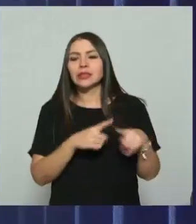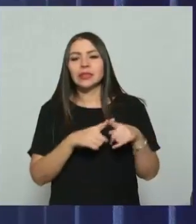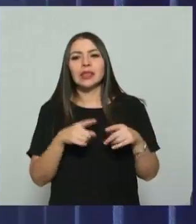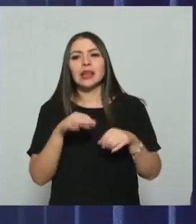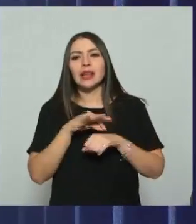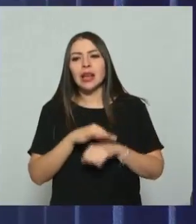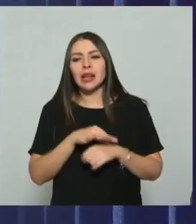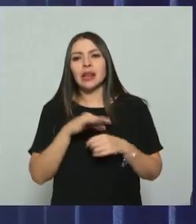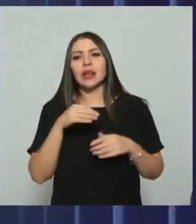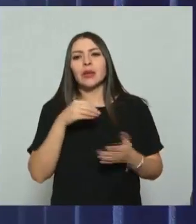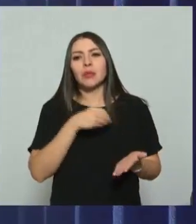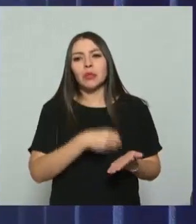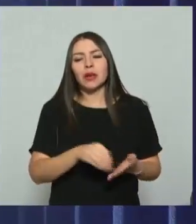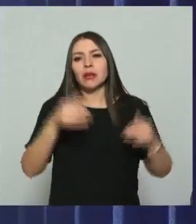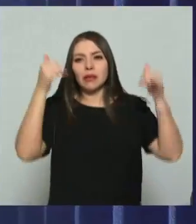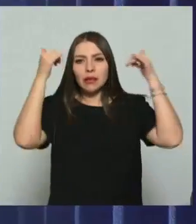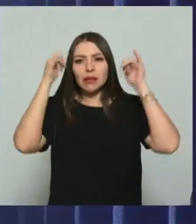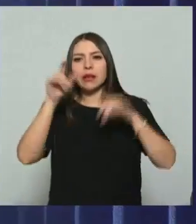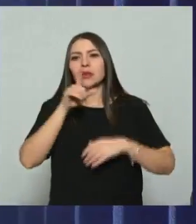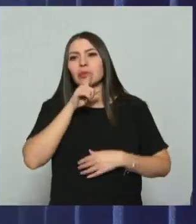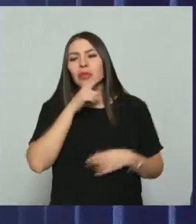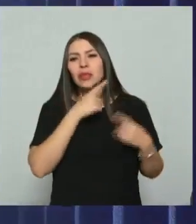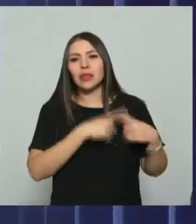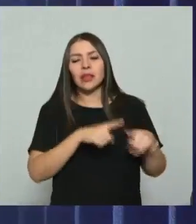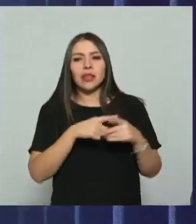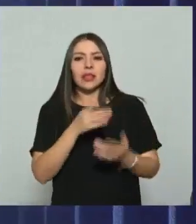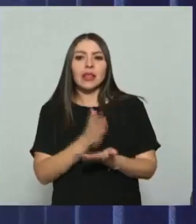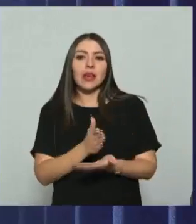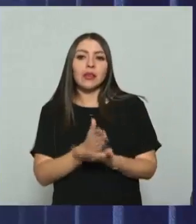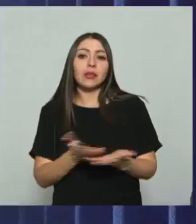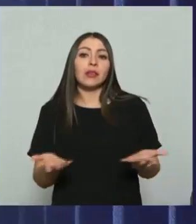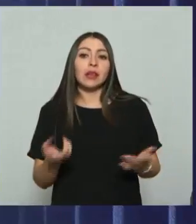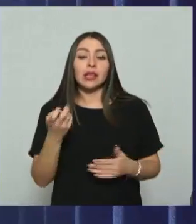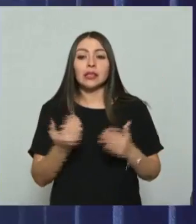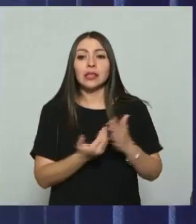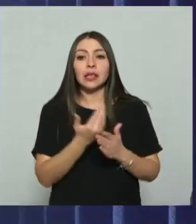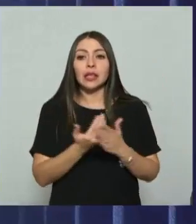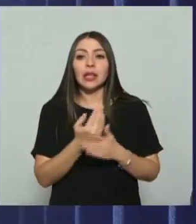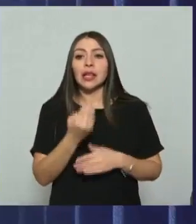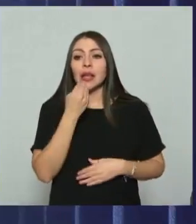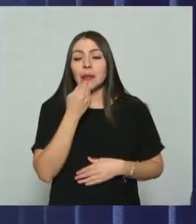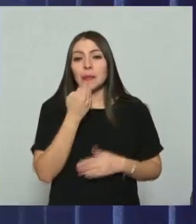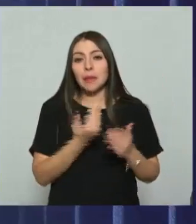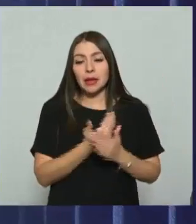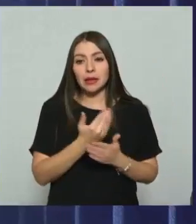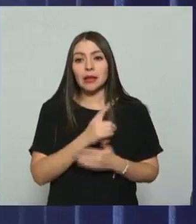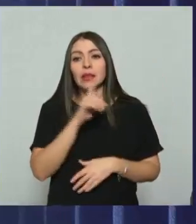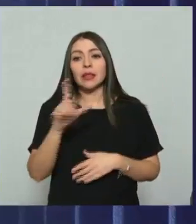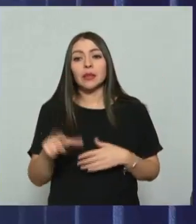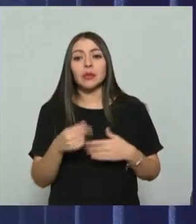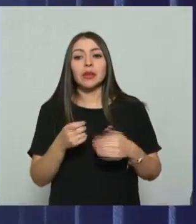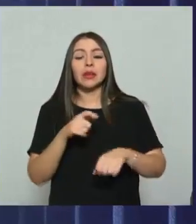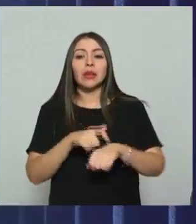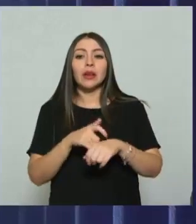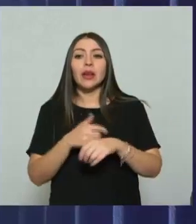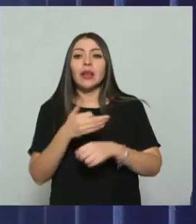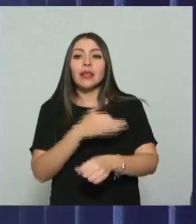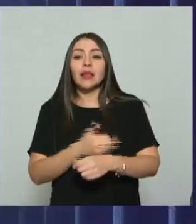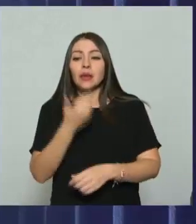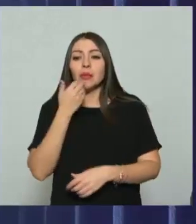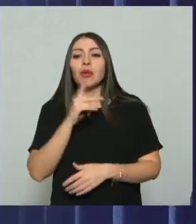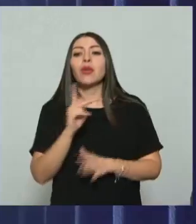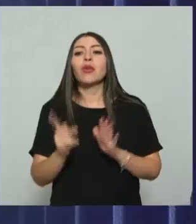de cerdo, de res, de pollo. Entonces, bueno, ese es el desayuno, tacos. Exacto. Salen después a la hora de la comida. Otra